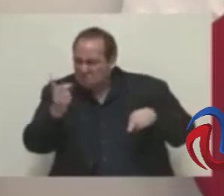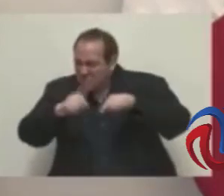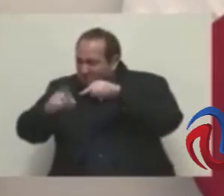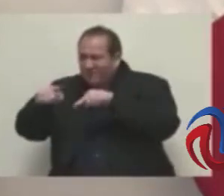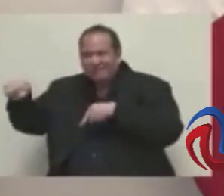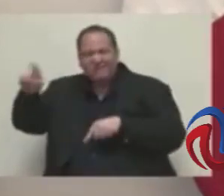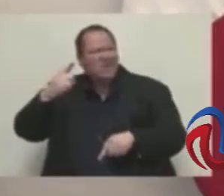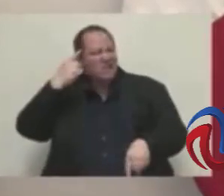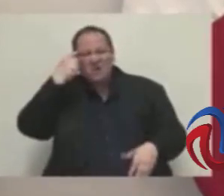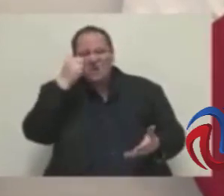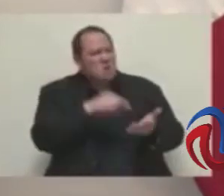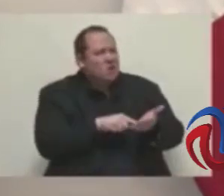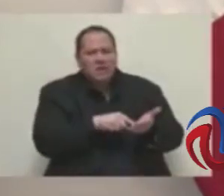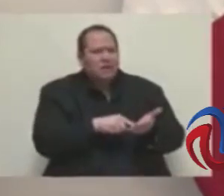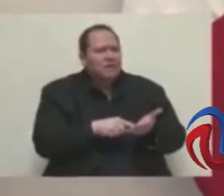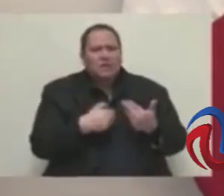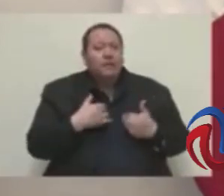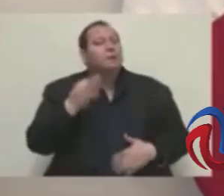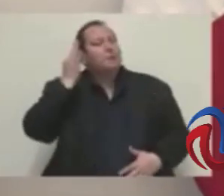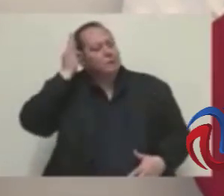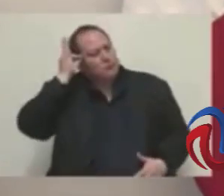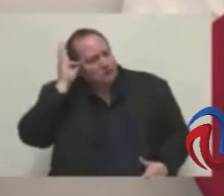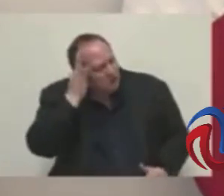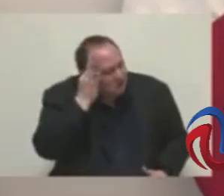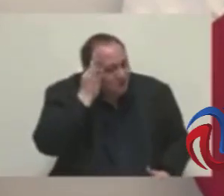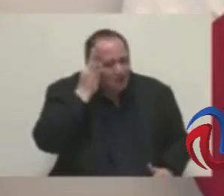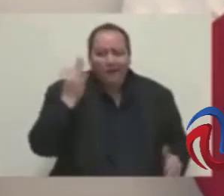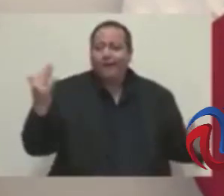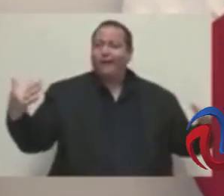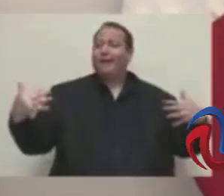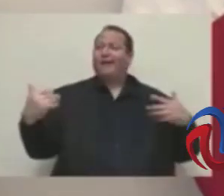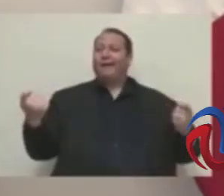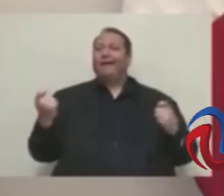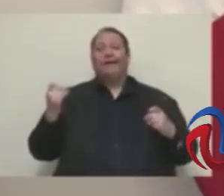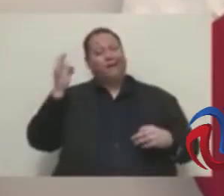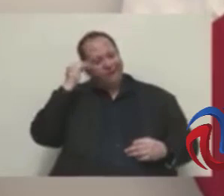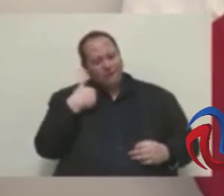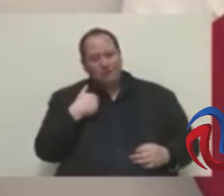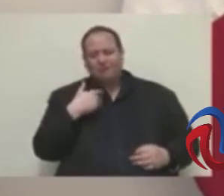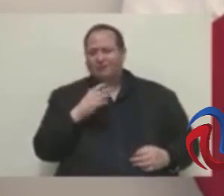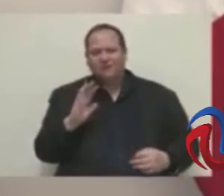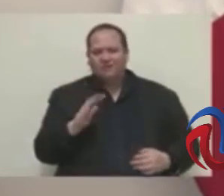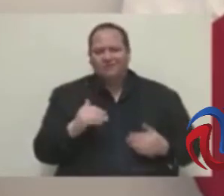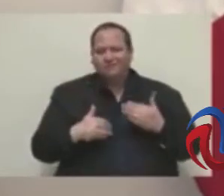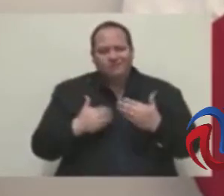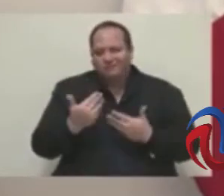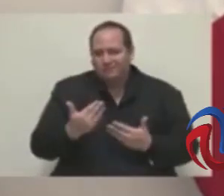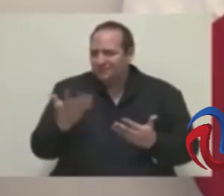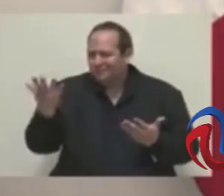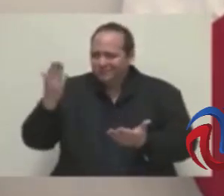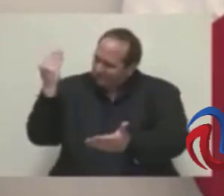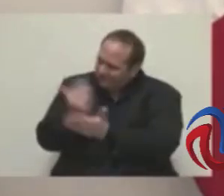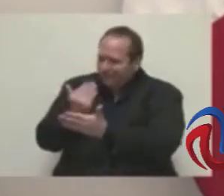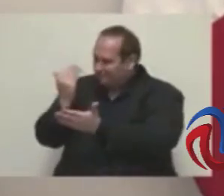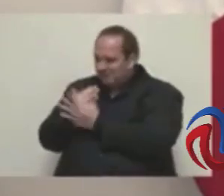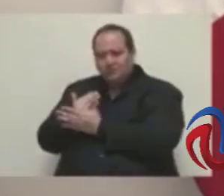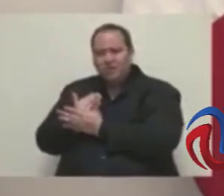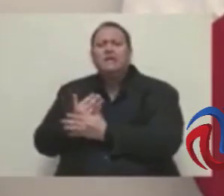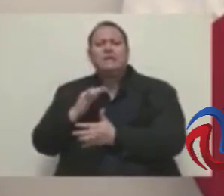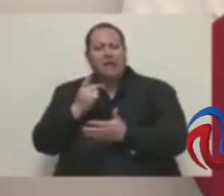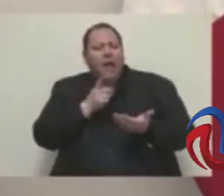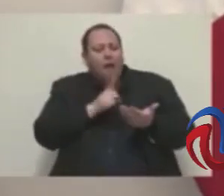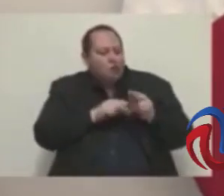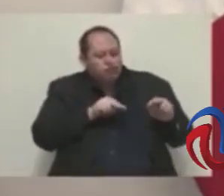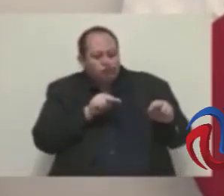entienden que nuestro trabajo es para servir la sociedad no para servir una sociedad sí no vamos a poder seguir avanzando Entonces sí estamos trabajando en la parte